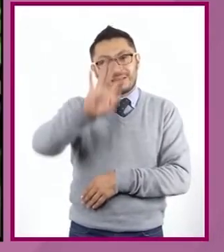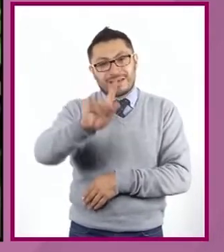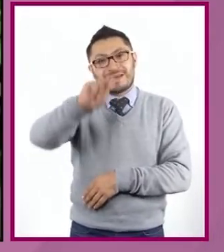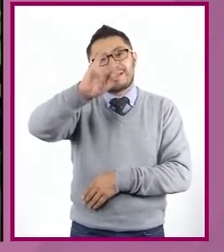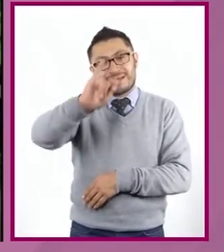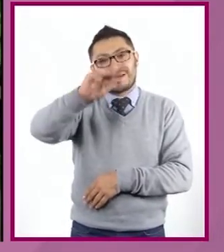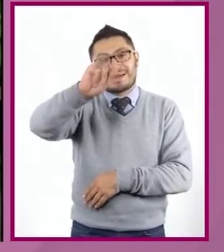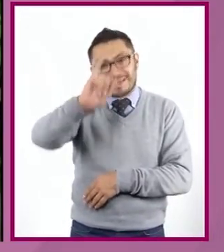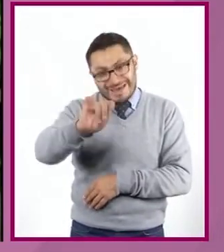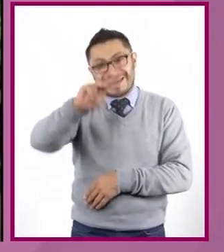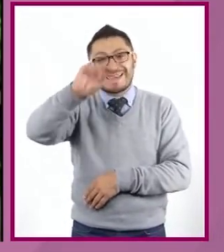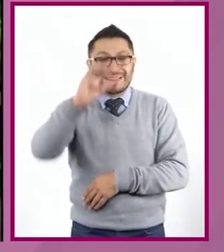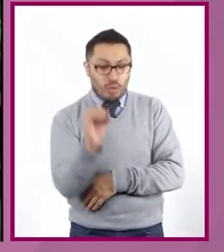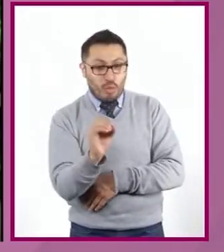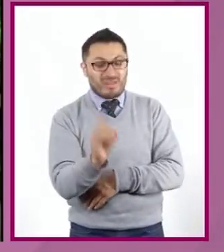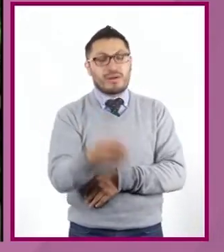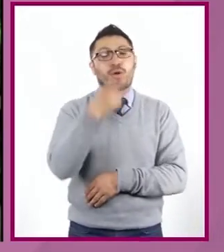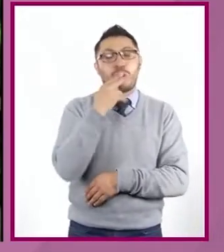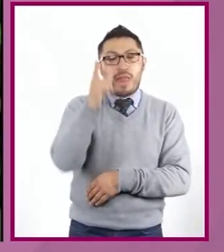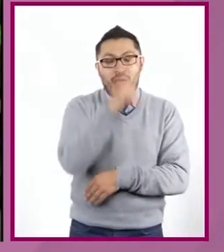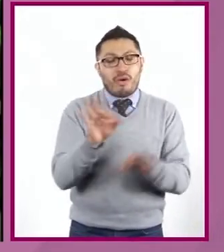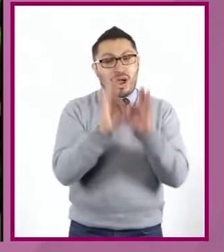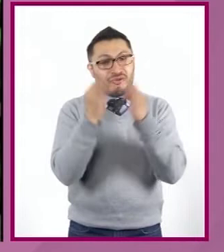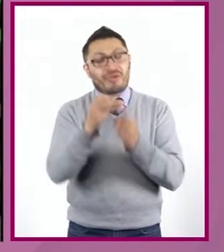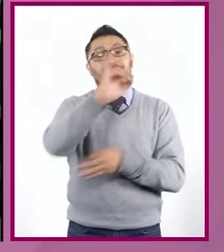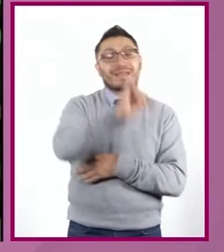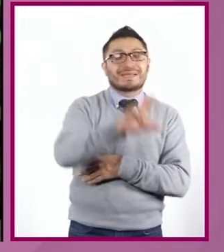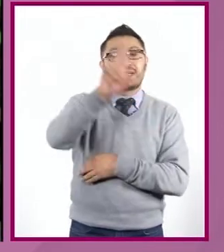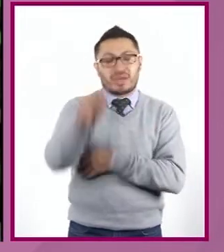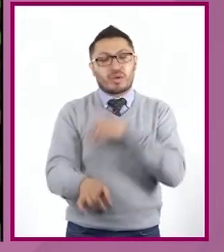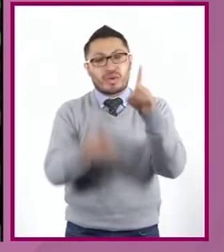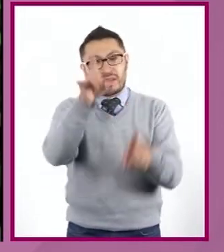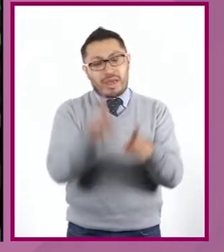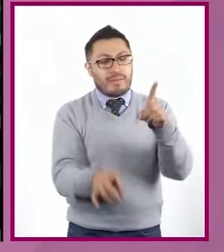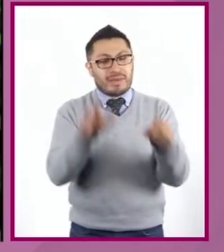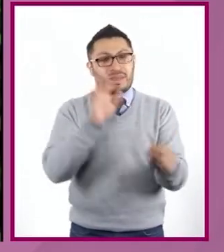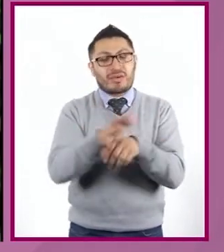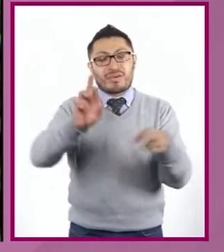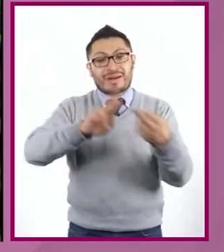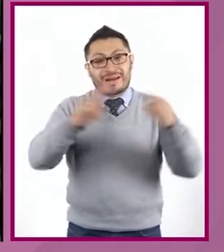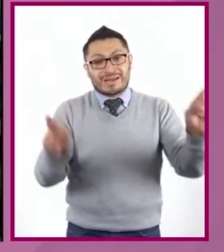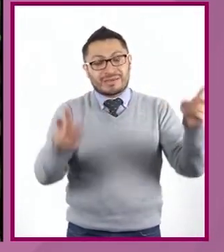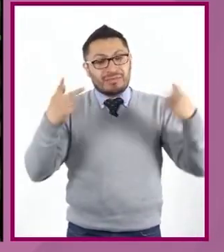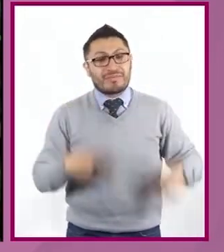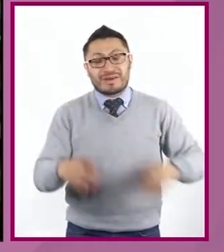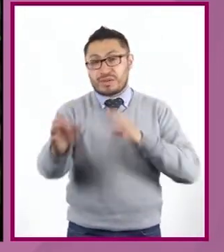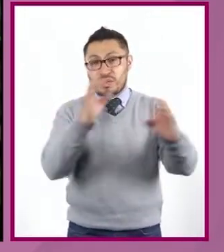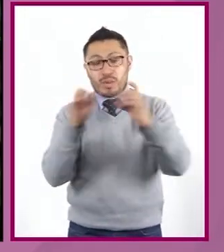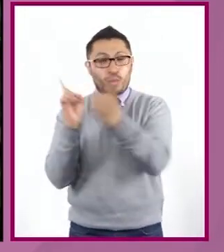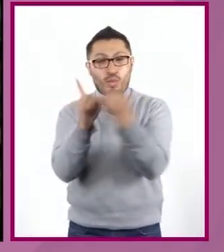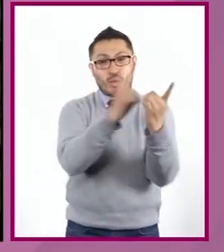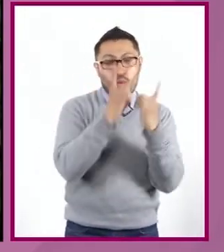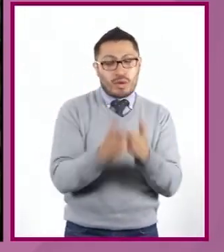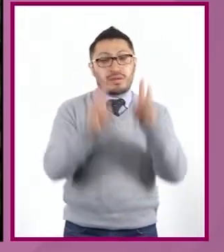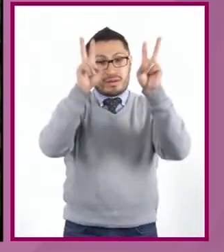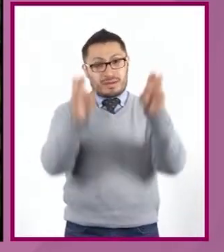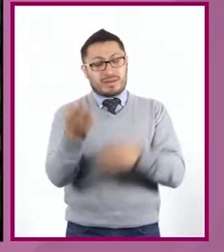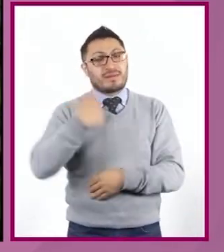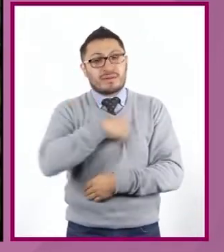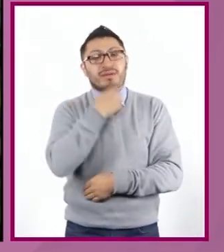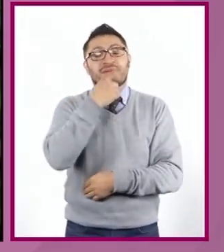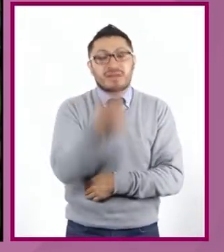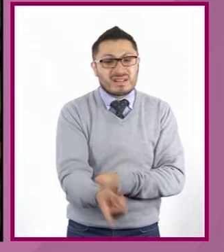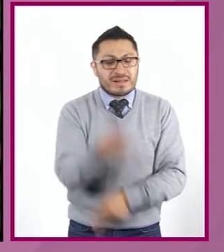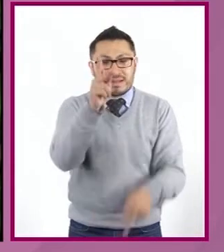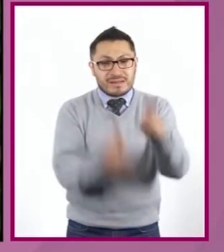chiquititito. El uso del lenguaje formal o informal depende de la relación que tenemos con quienes nos comunicamos, el tema del que hablamos, el lugar